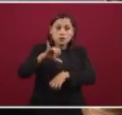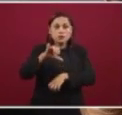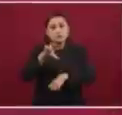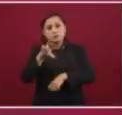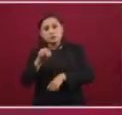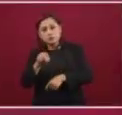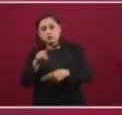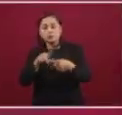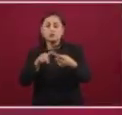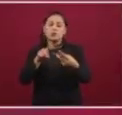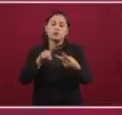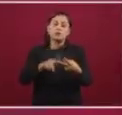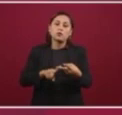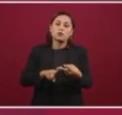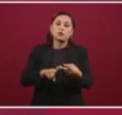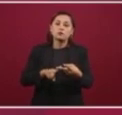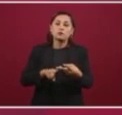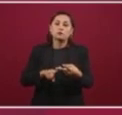cuando